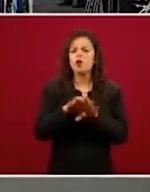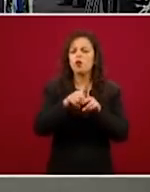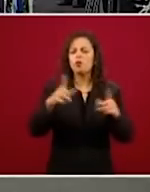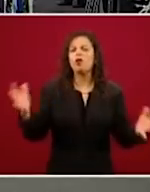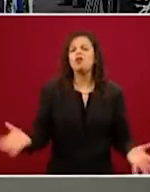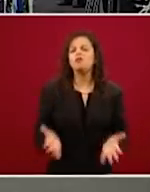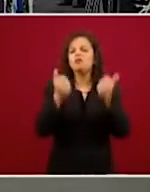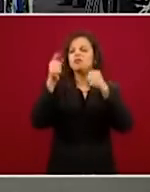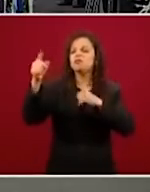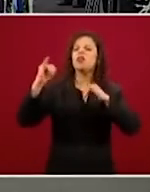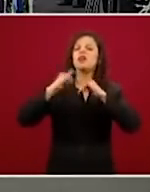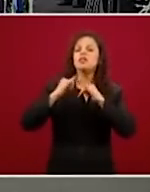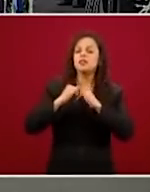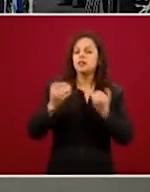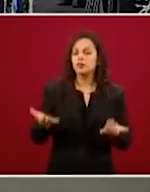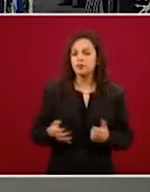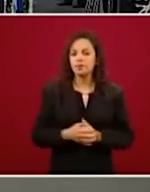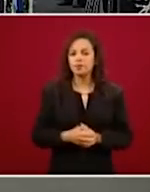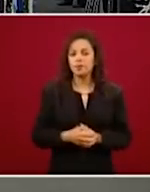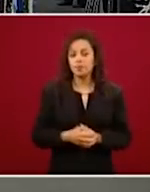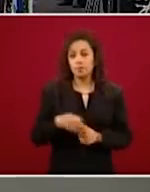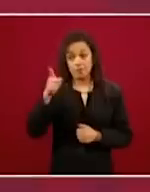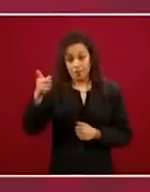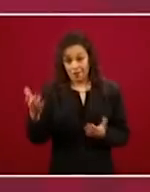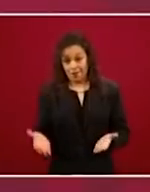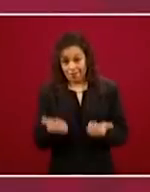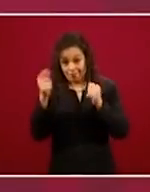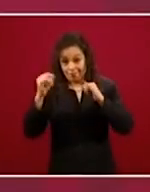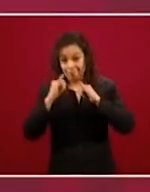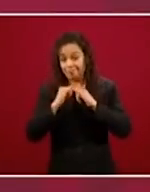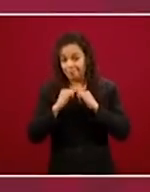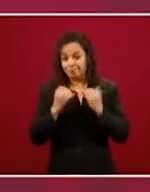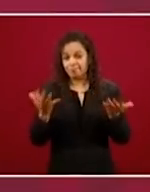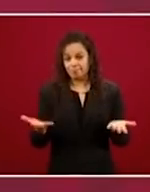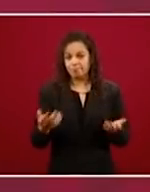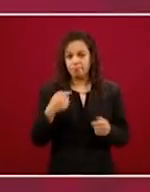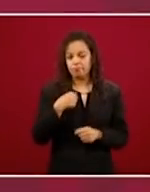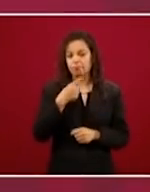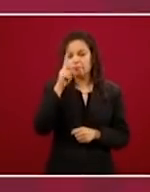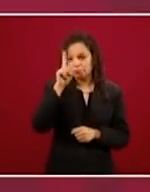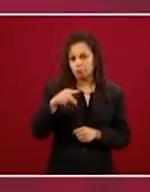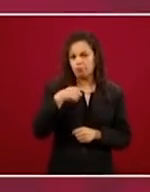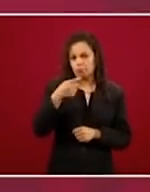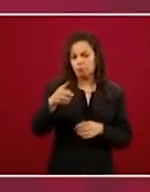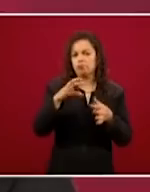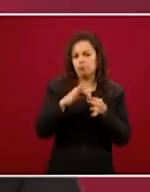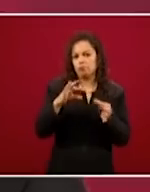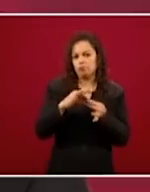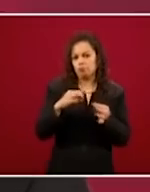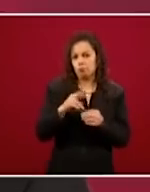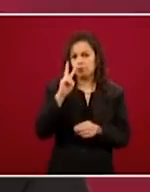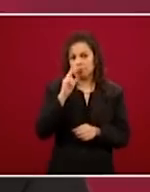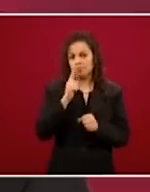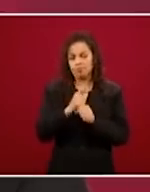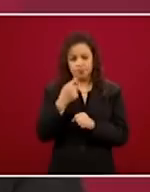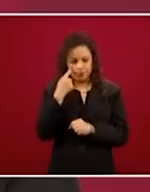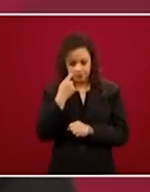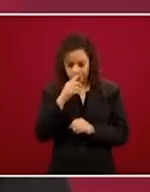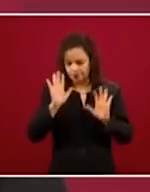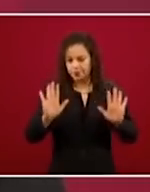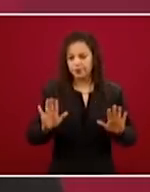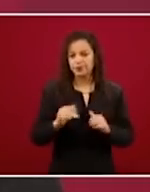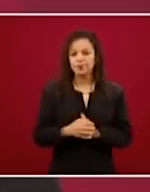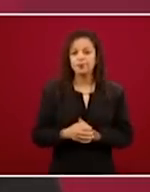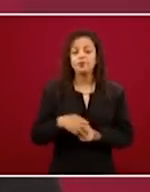básicamente lo que consiste es en y aquí es importantísimo destacarlo tampoco existe prejuicio alguno contra los